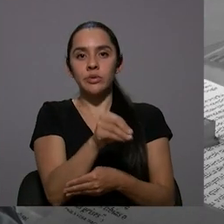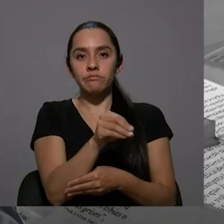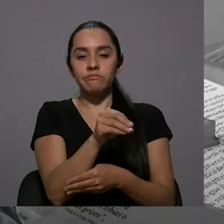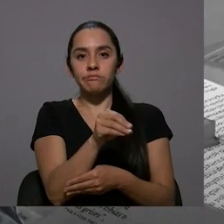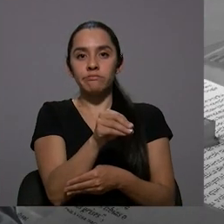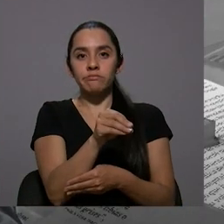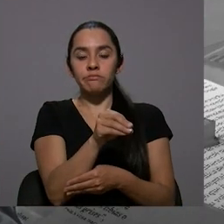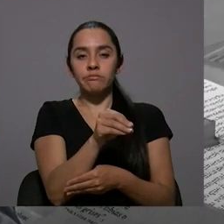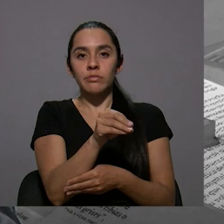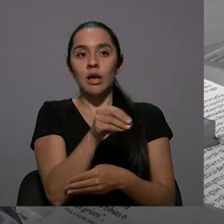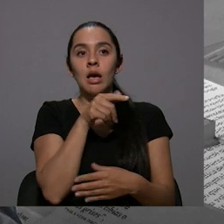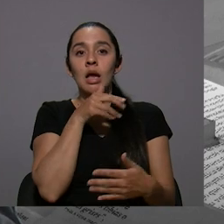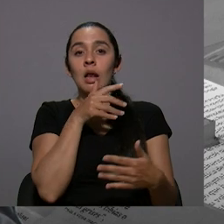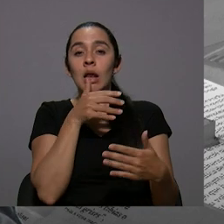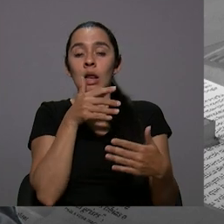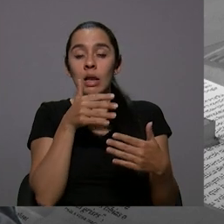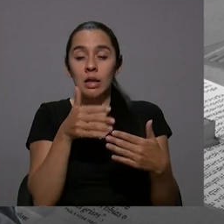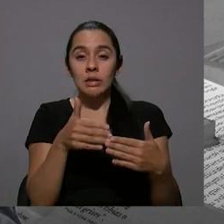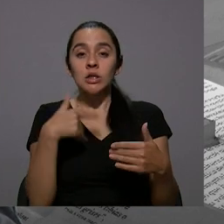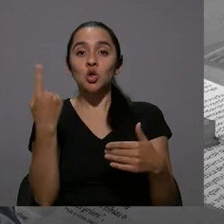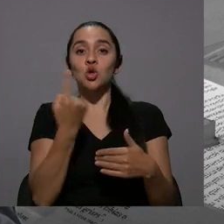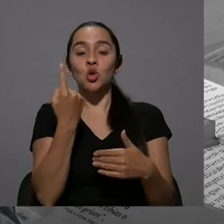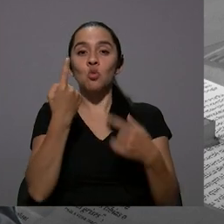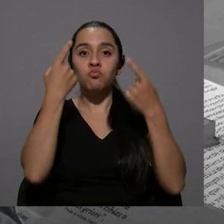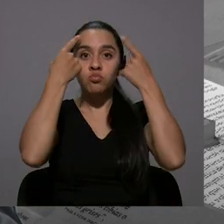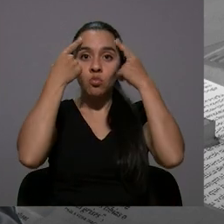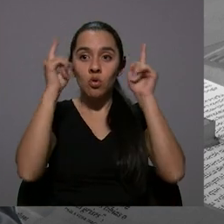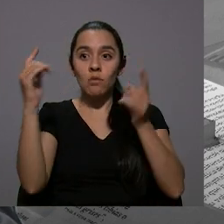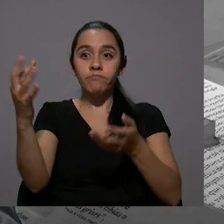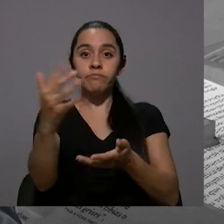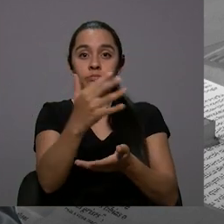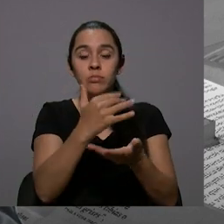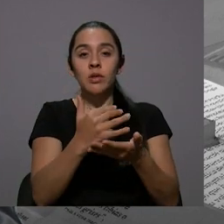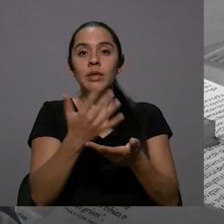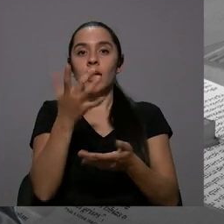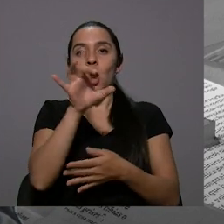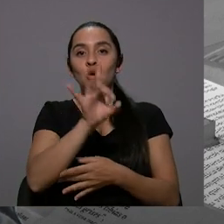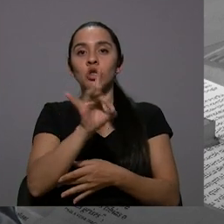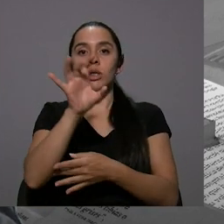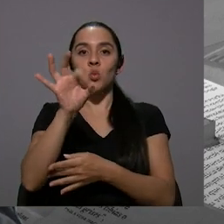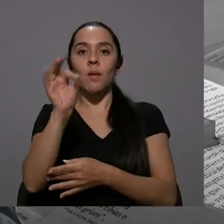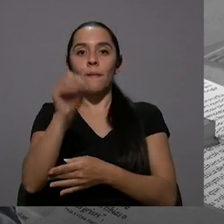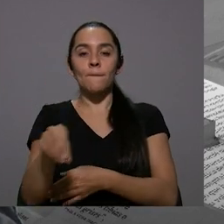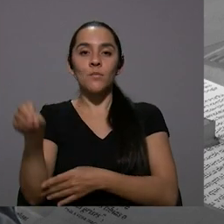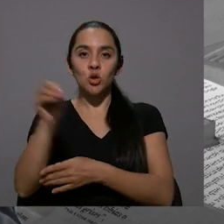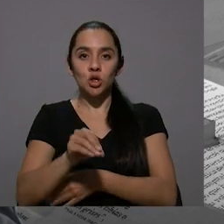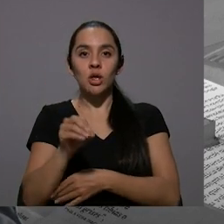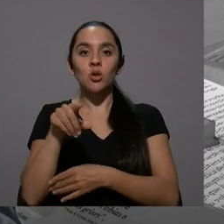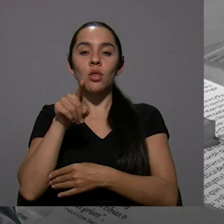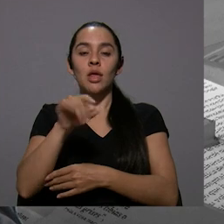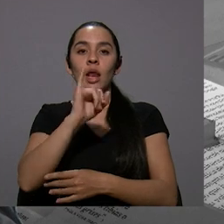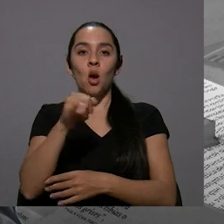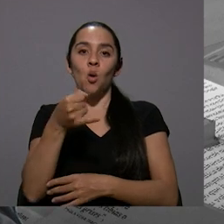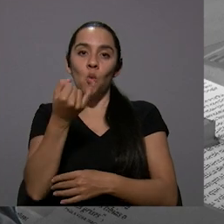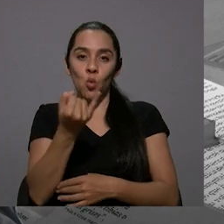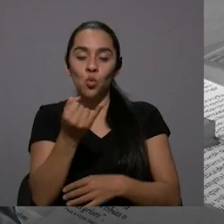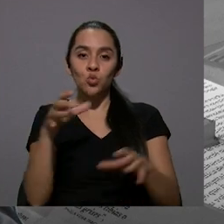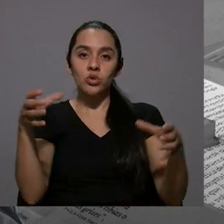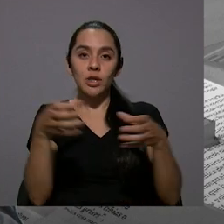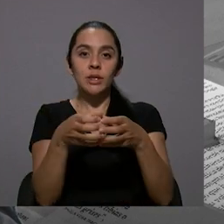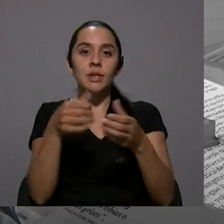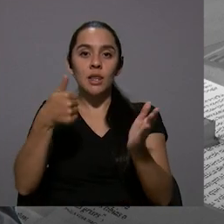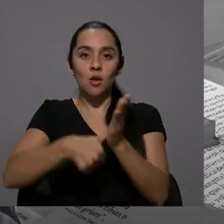mesas y a final de cuentas solo logramos procesar el los mensajes del 89 de la juntas receptor de